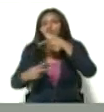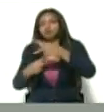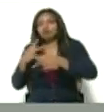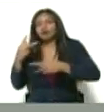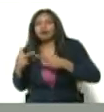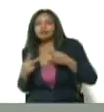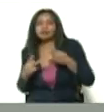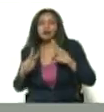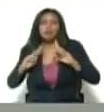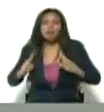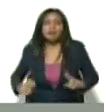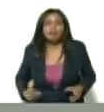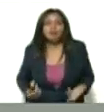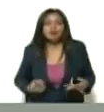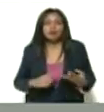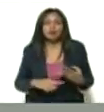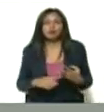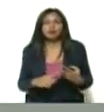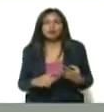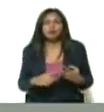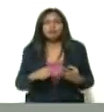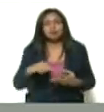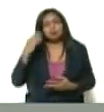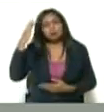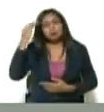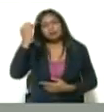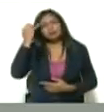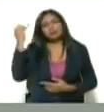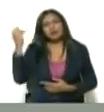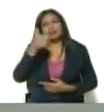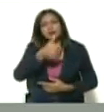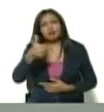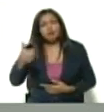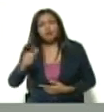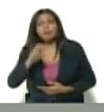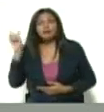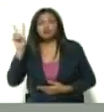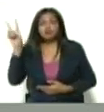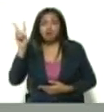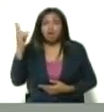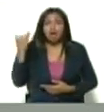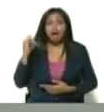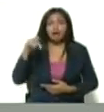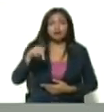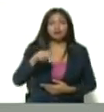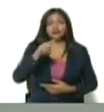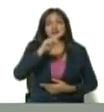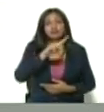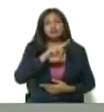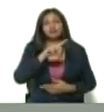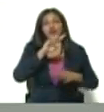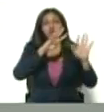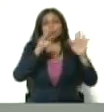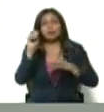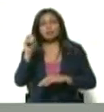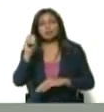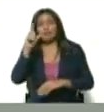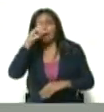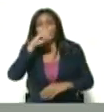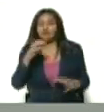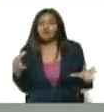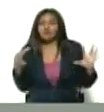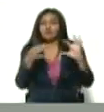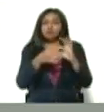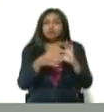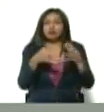claves humanitarias y claves ideológicas también. Venezuela tiene, presidente, 190 años de relaciones con Estados